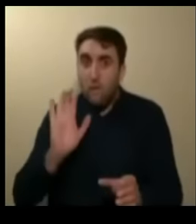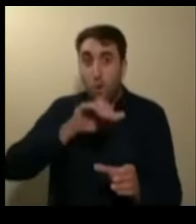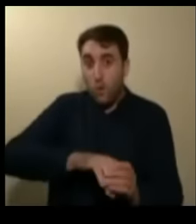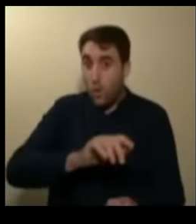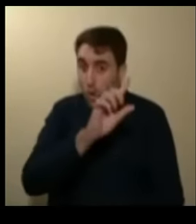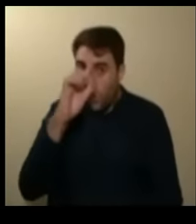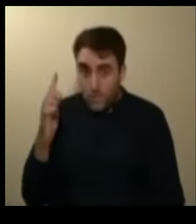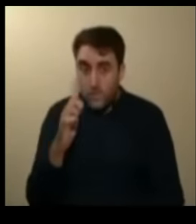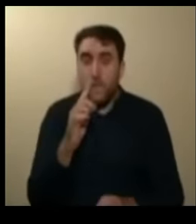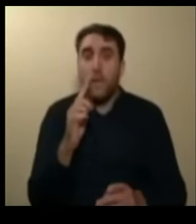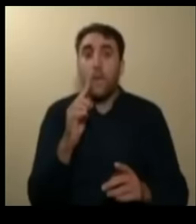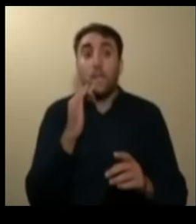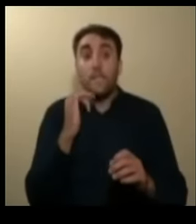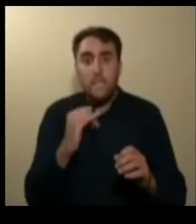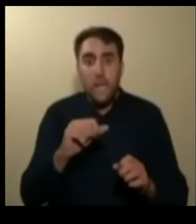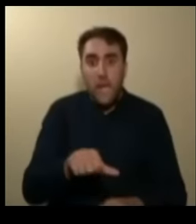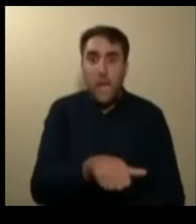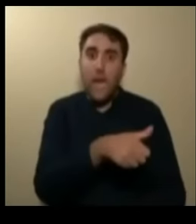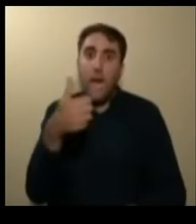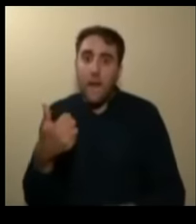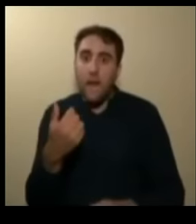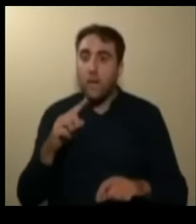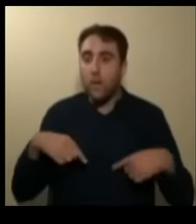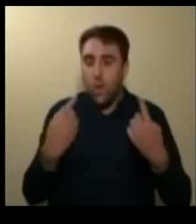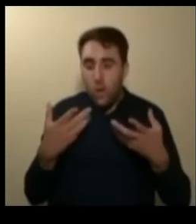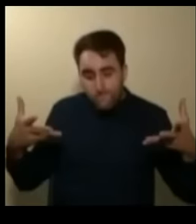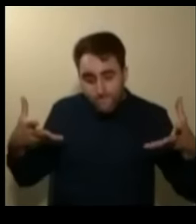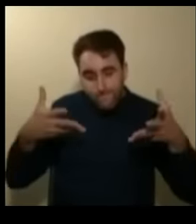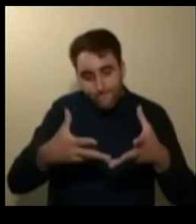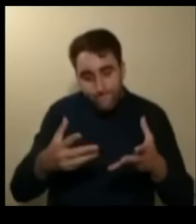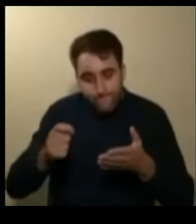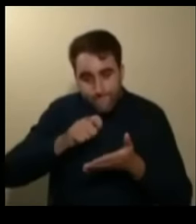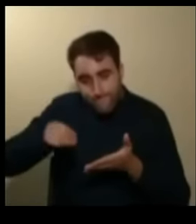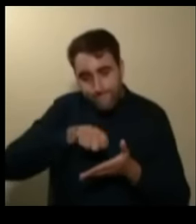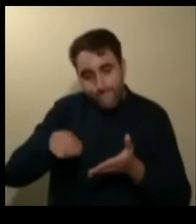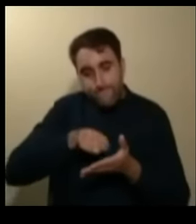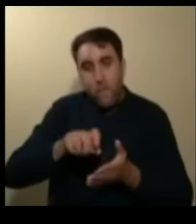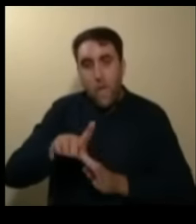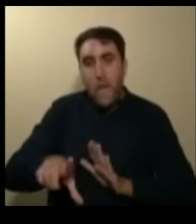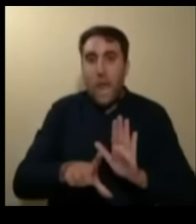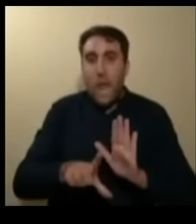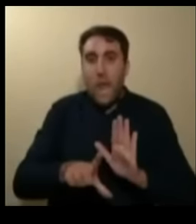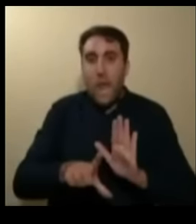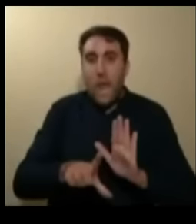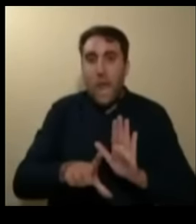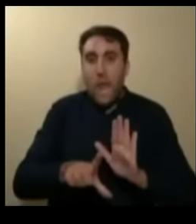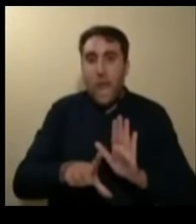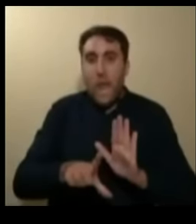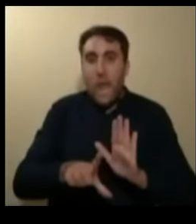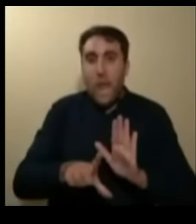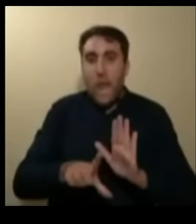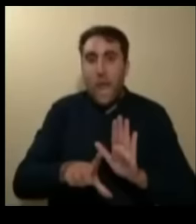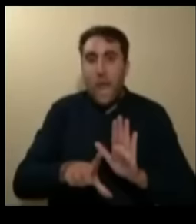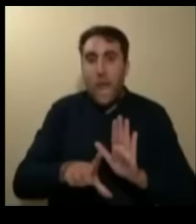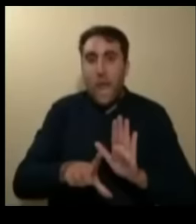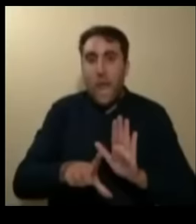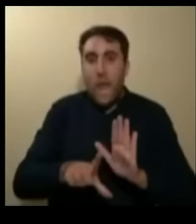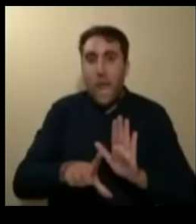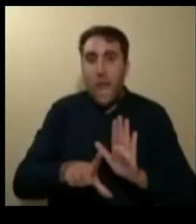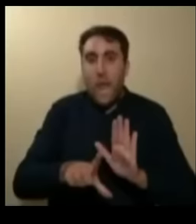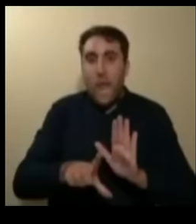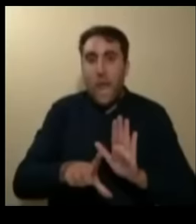a promover la redacción y votación de una ley de urgente consideración en la cual estuvieran incluidos